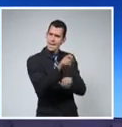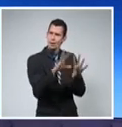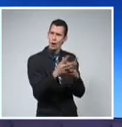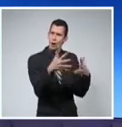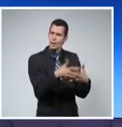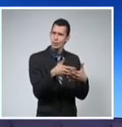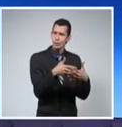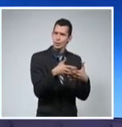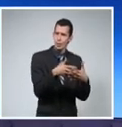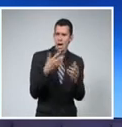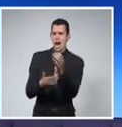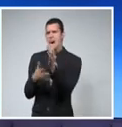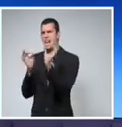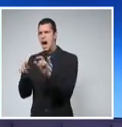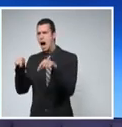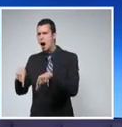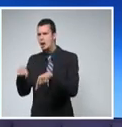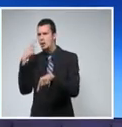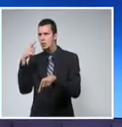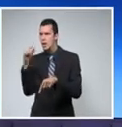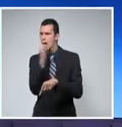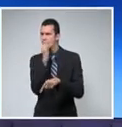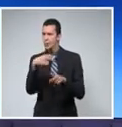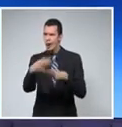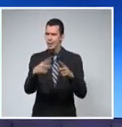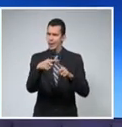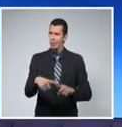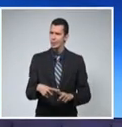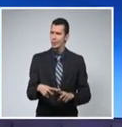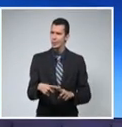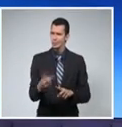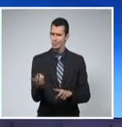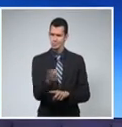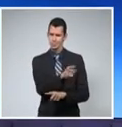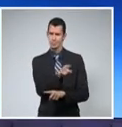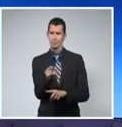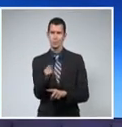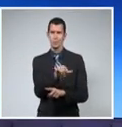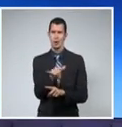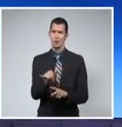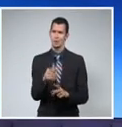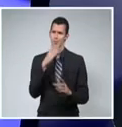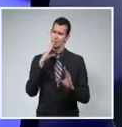estas metodologías escritas y dictadas por el imperio. En poco tiempo estoy de vuelta. Buenas noches.